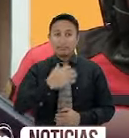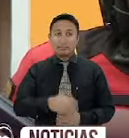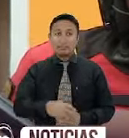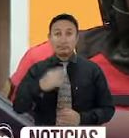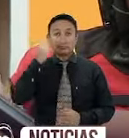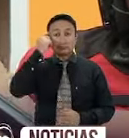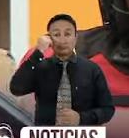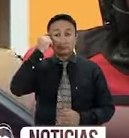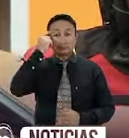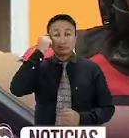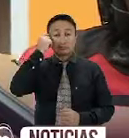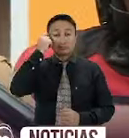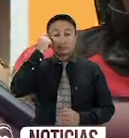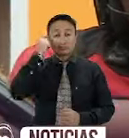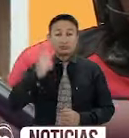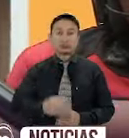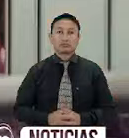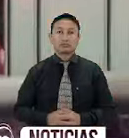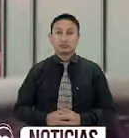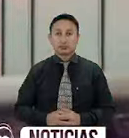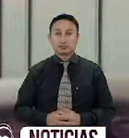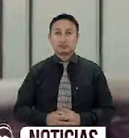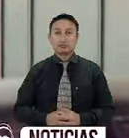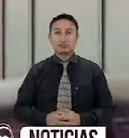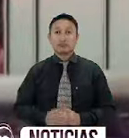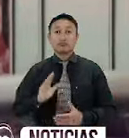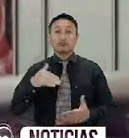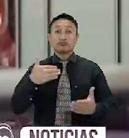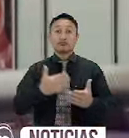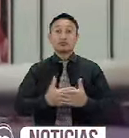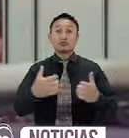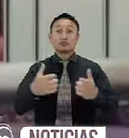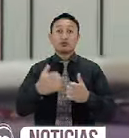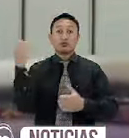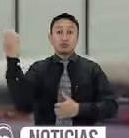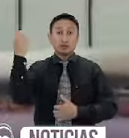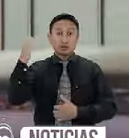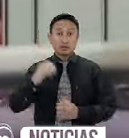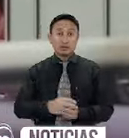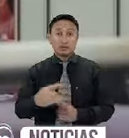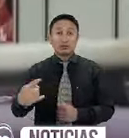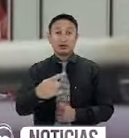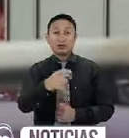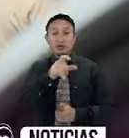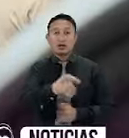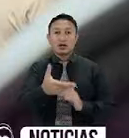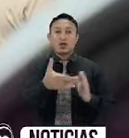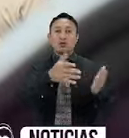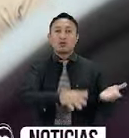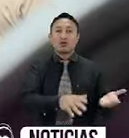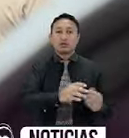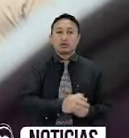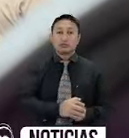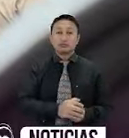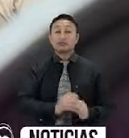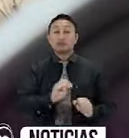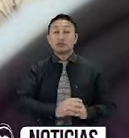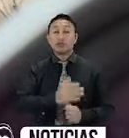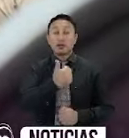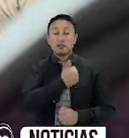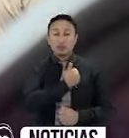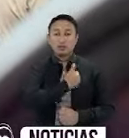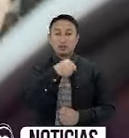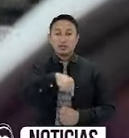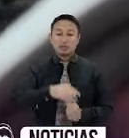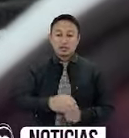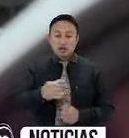momento se ha detectado en el lugar. La llegada de los equipos de emergencia solo constató el deceso del hombre, quien aparentemente habría ingerido un